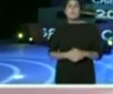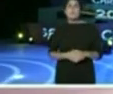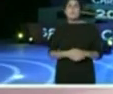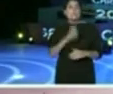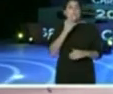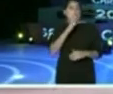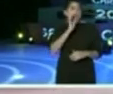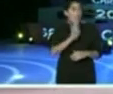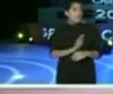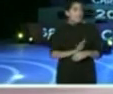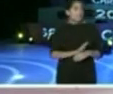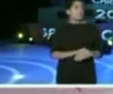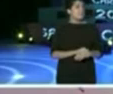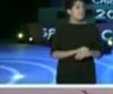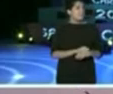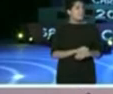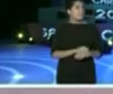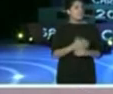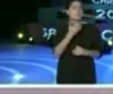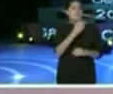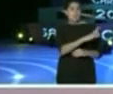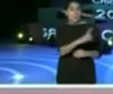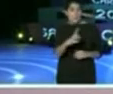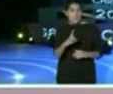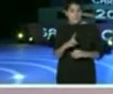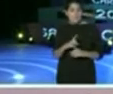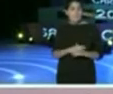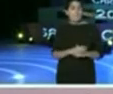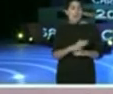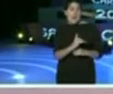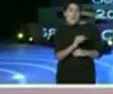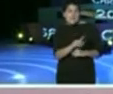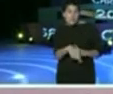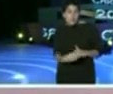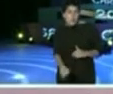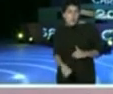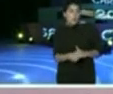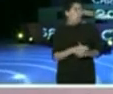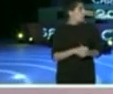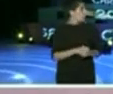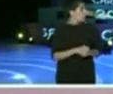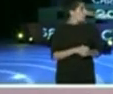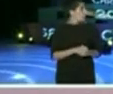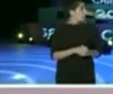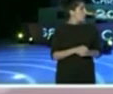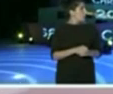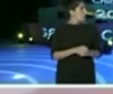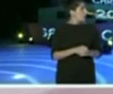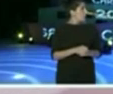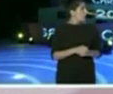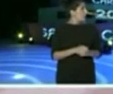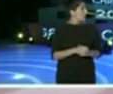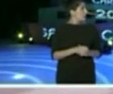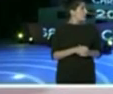los esperas en tu sitio. Gracias. Y en cuanto suba... ¿Hay o no hay? ¿Hay por ahí? Aquí hay uno delante, pero no sé si lo de saltar será una buena